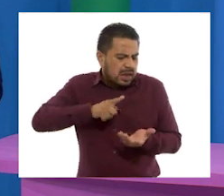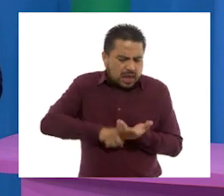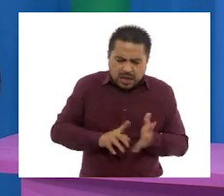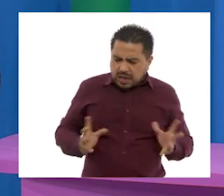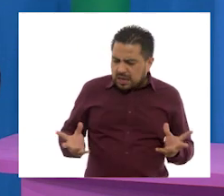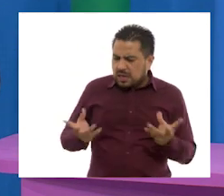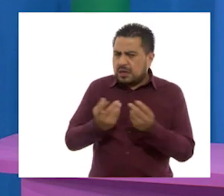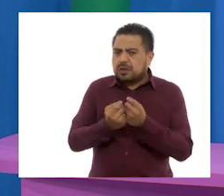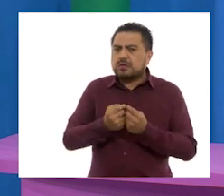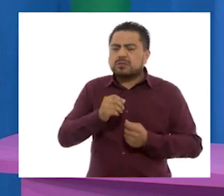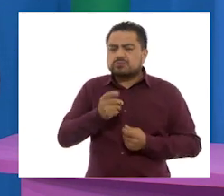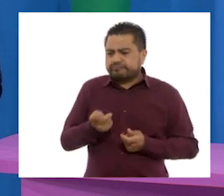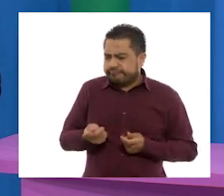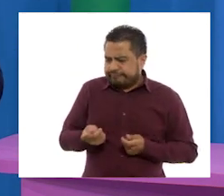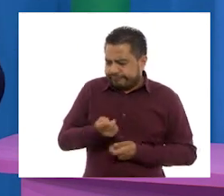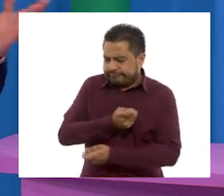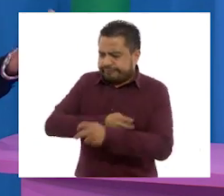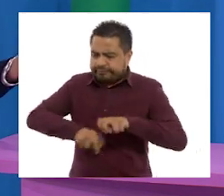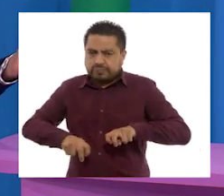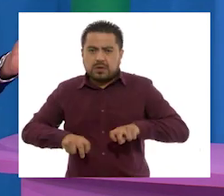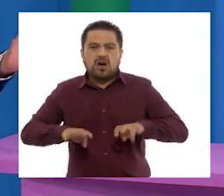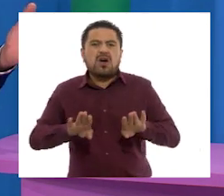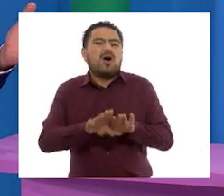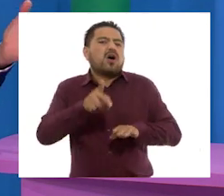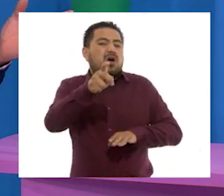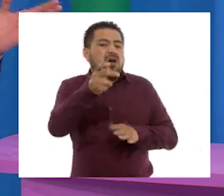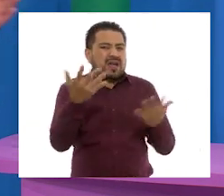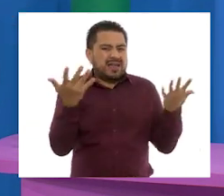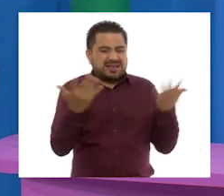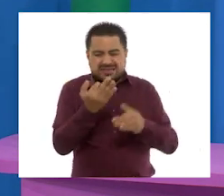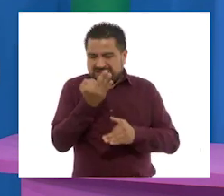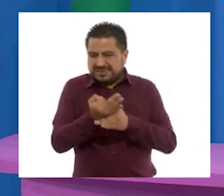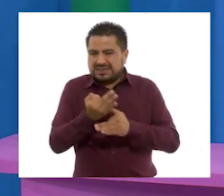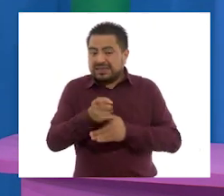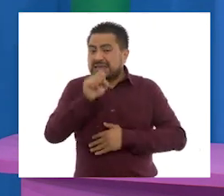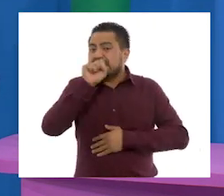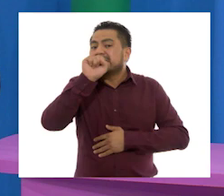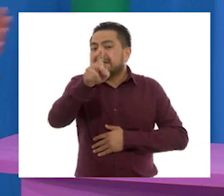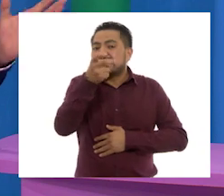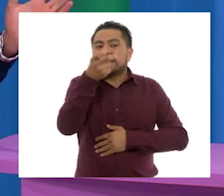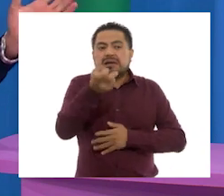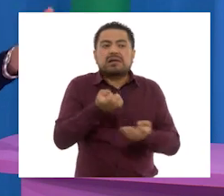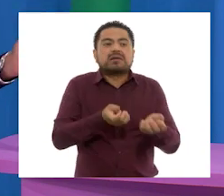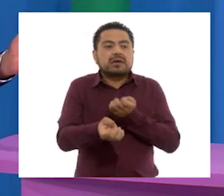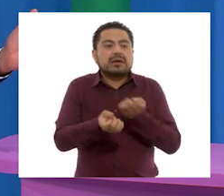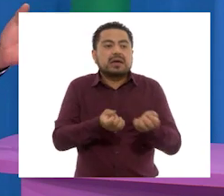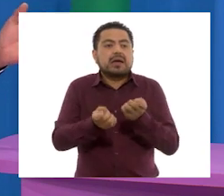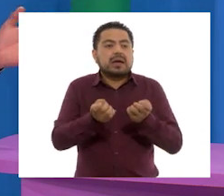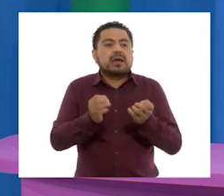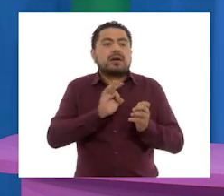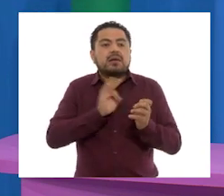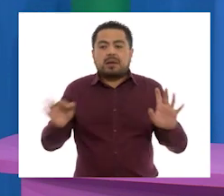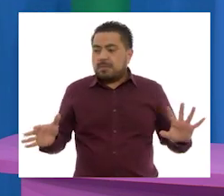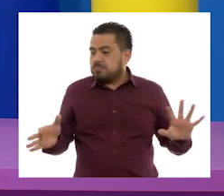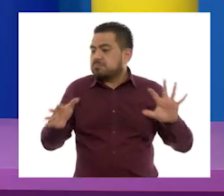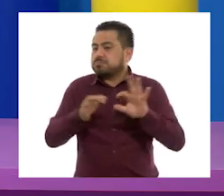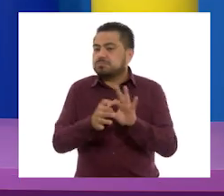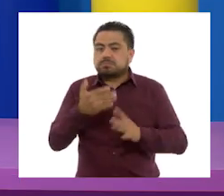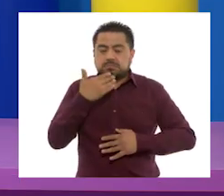y ponernos en su lugar, como lo hicieron ustedes. Eso es practicar y es la empatía. Muy